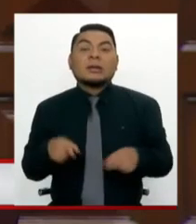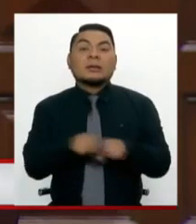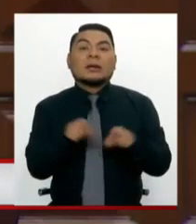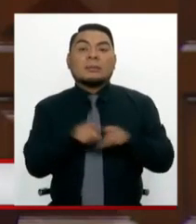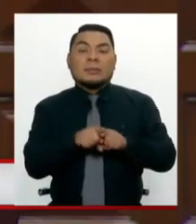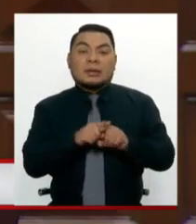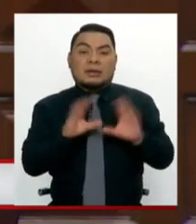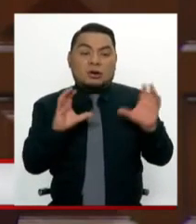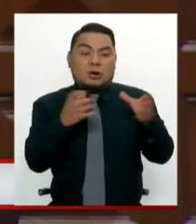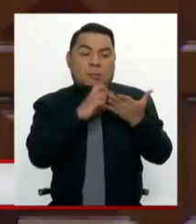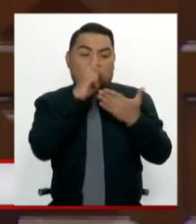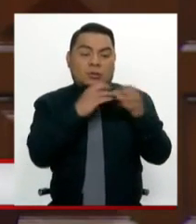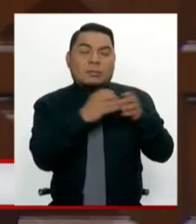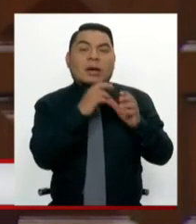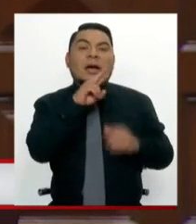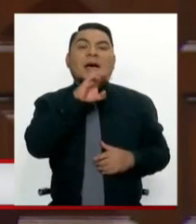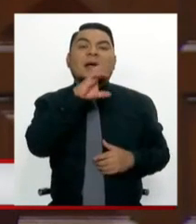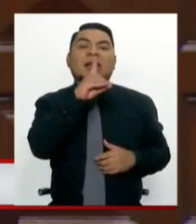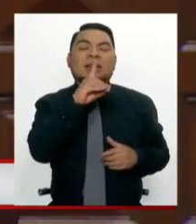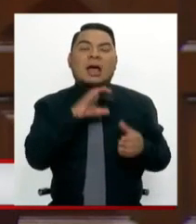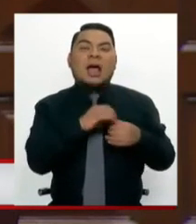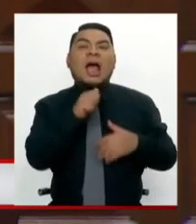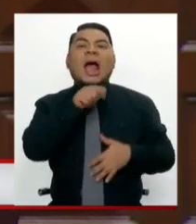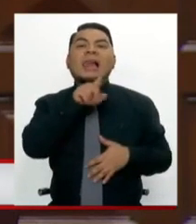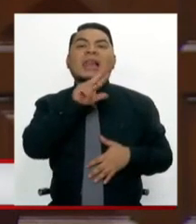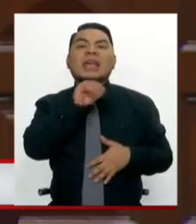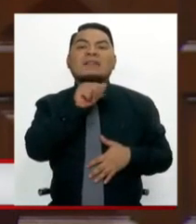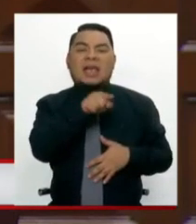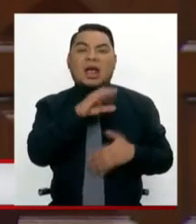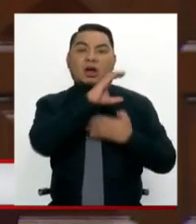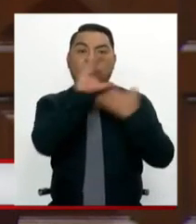Alivia de CONADIS atendió